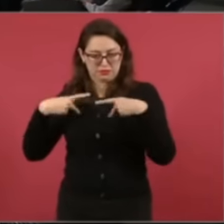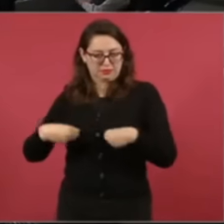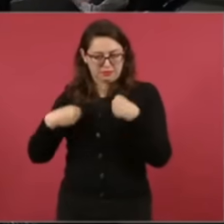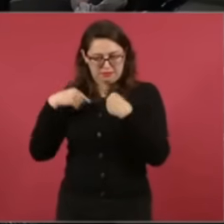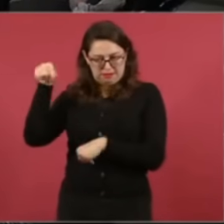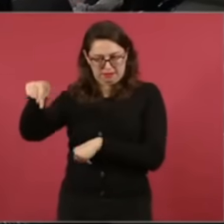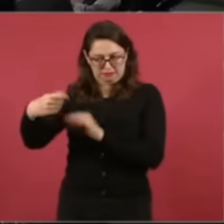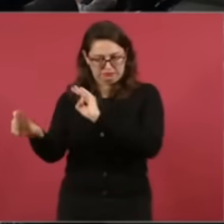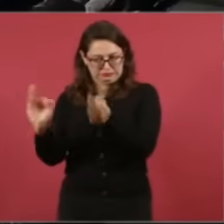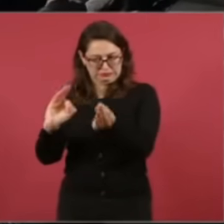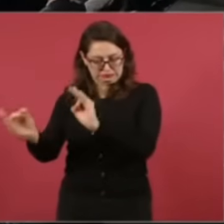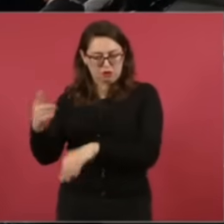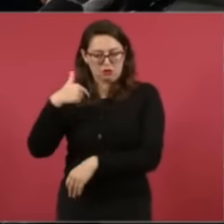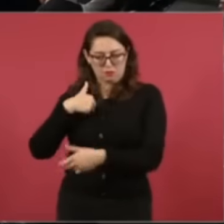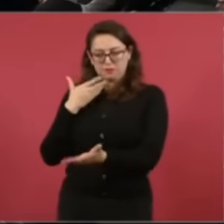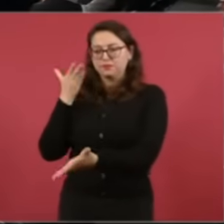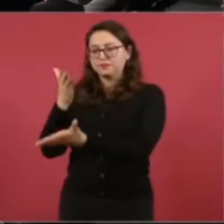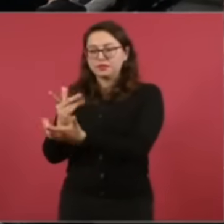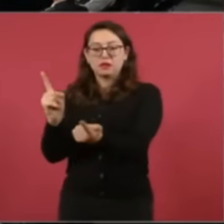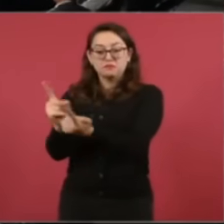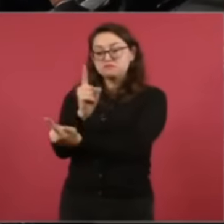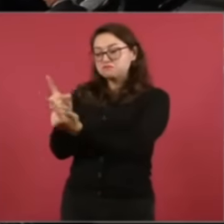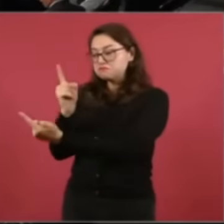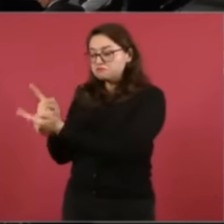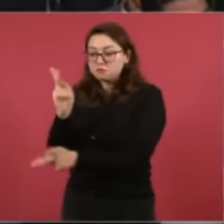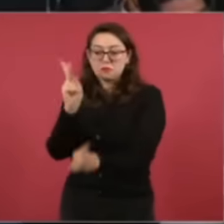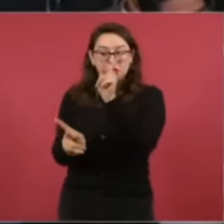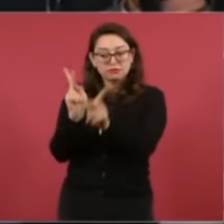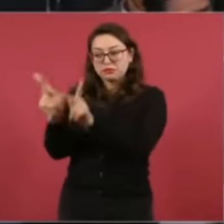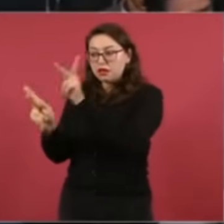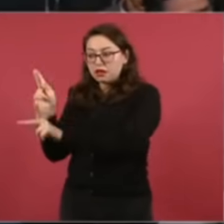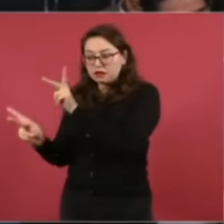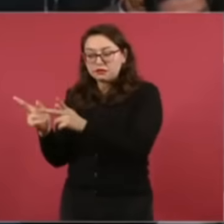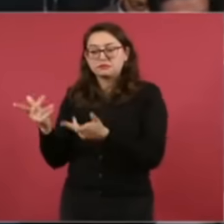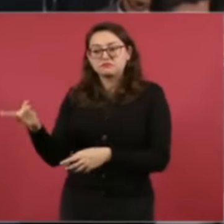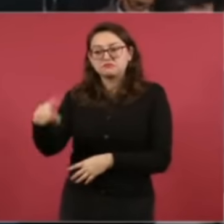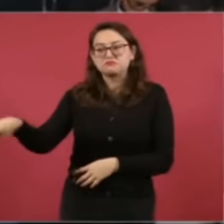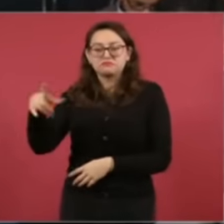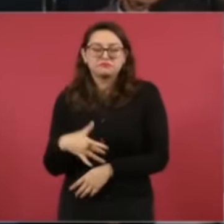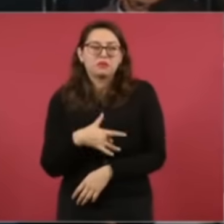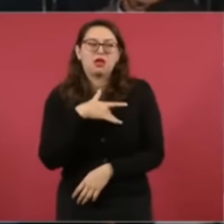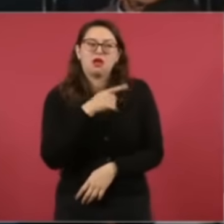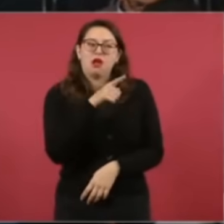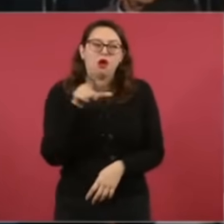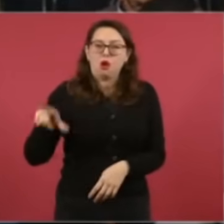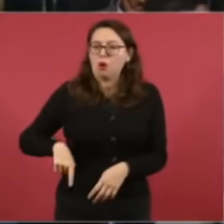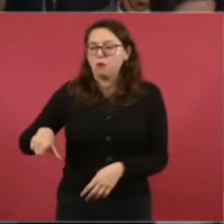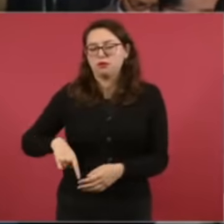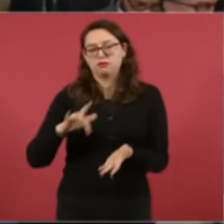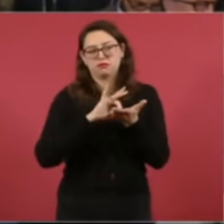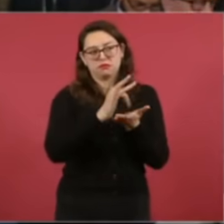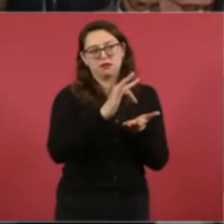agradecidos con, pues, que se paró, con lo que se decidió para esa presa y terminarla y que haya agua